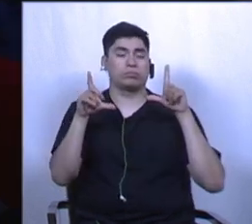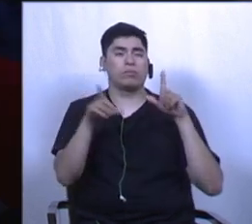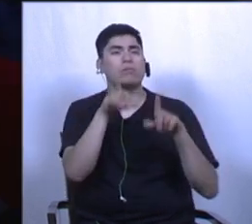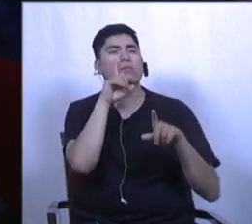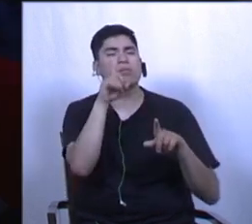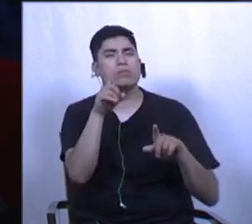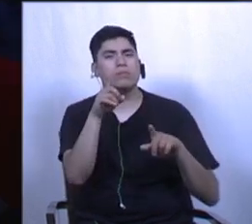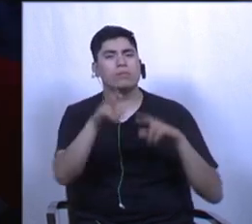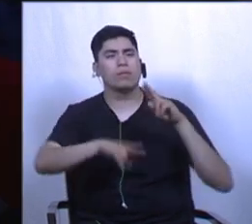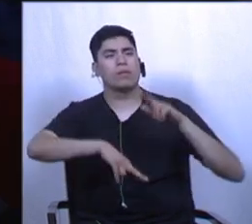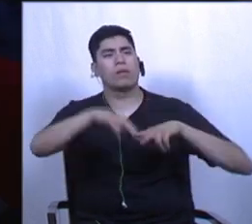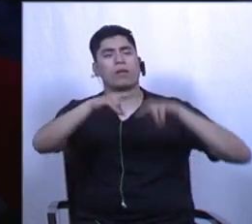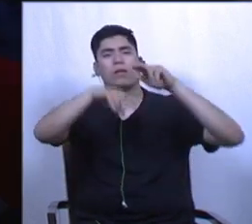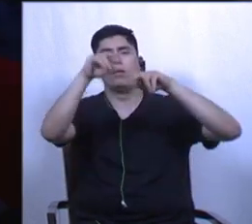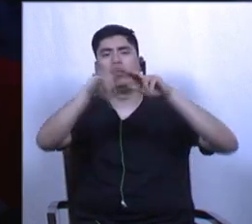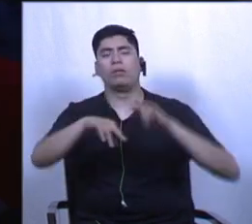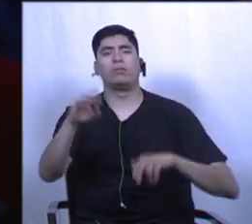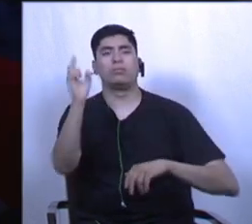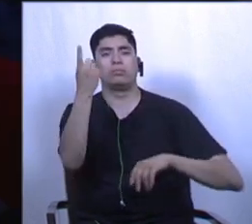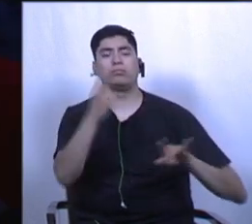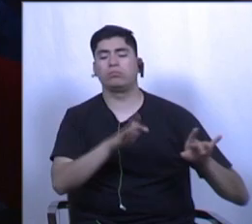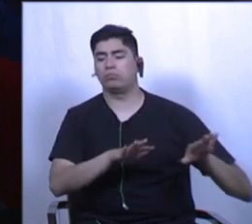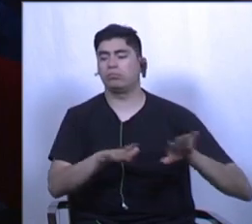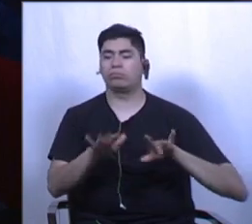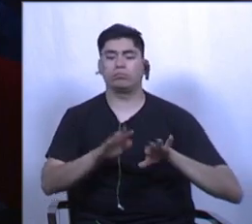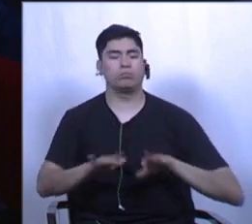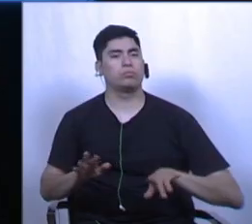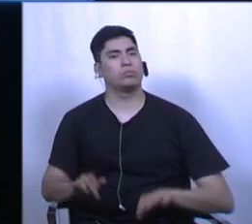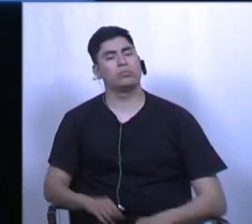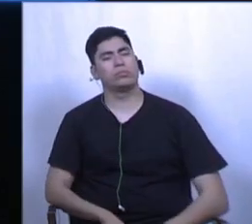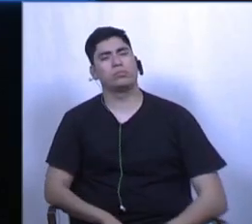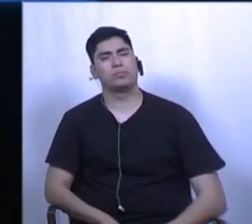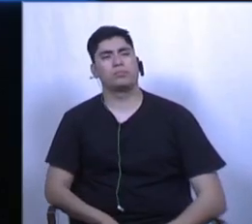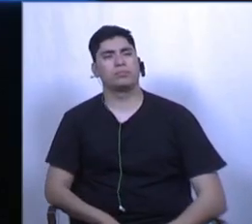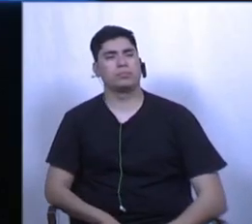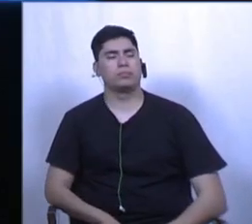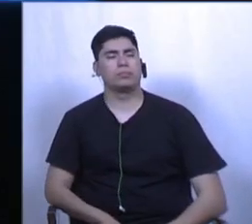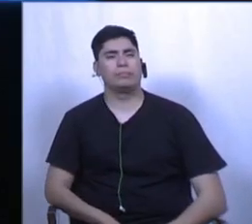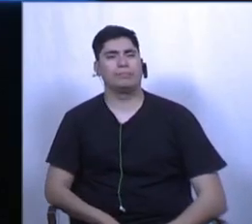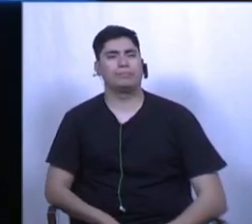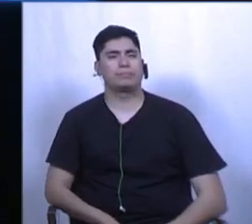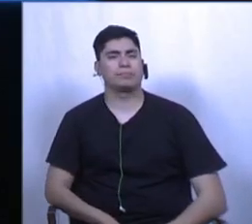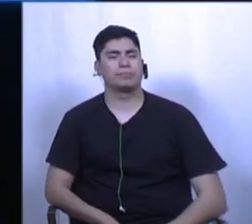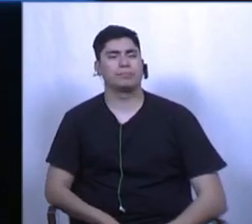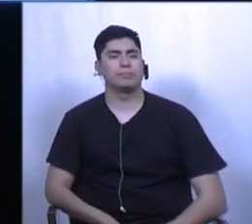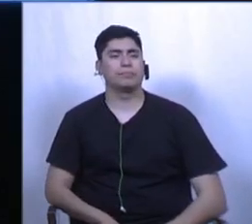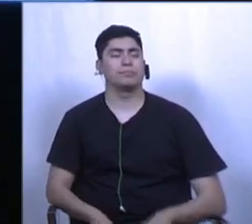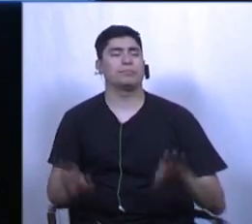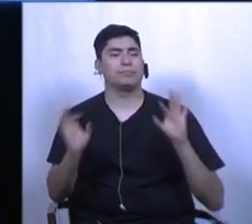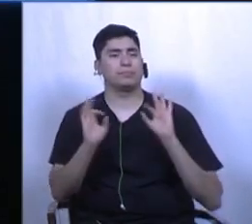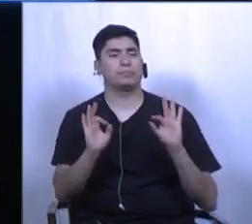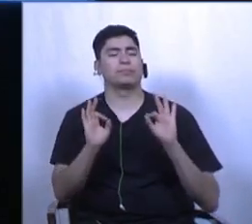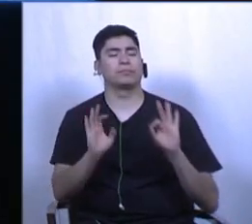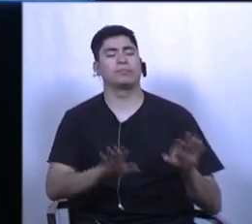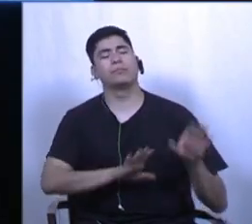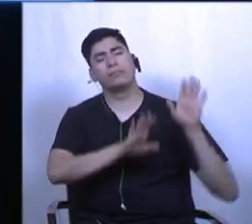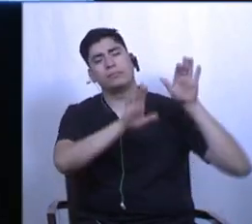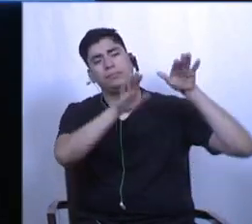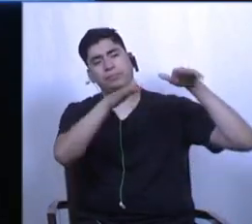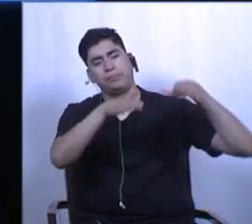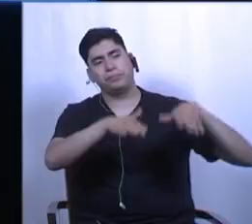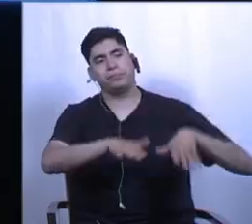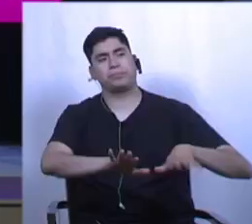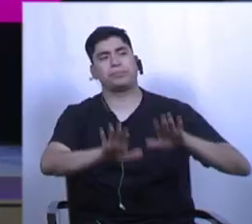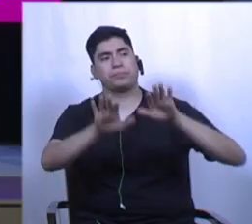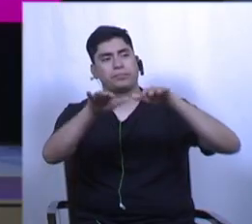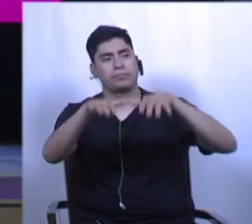ha construido la primera computadora que evalúa el tipo perfecto de ola para